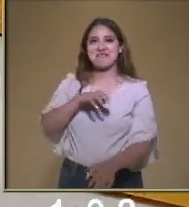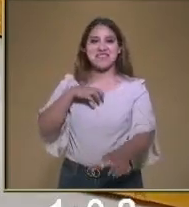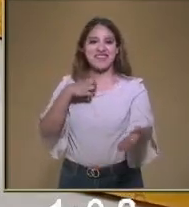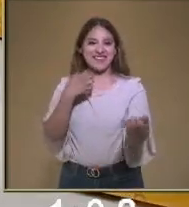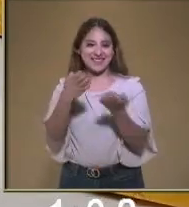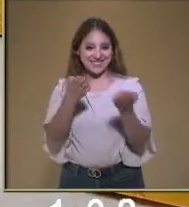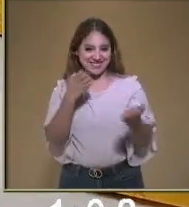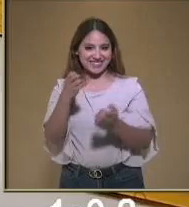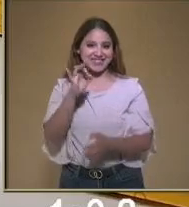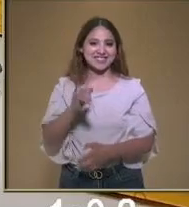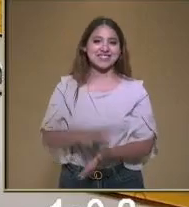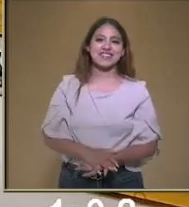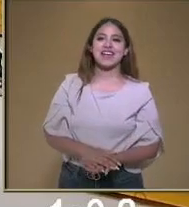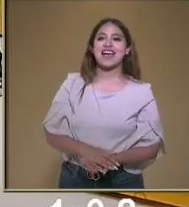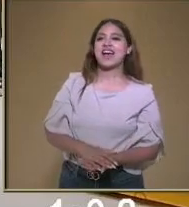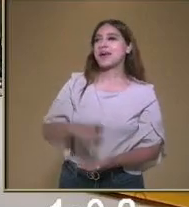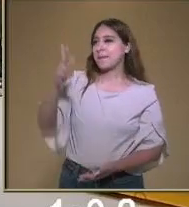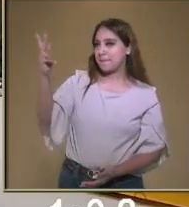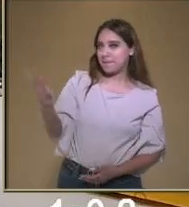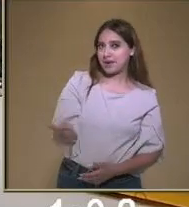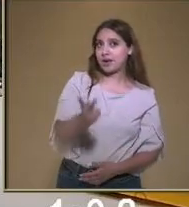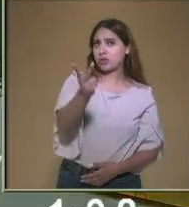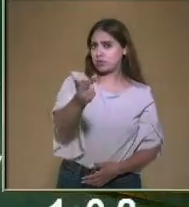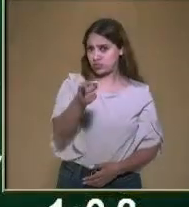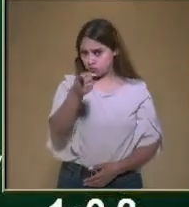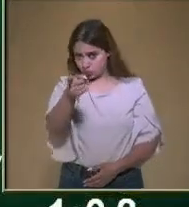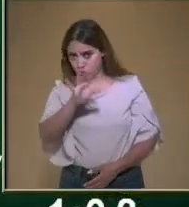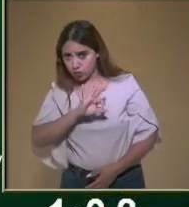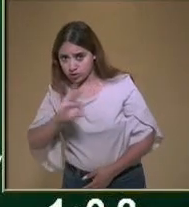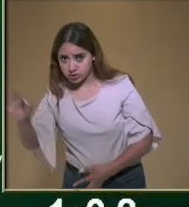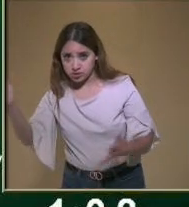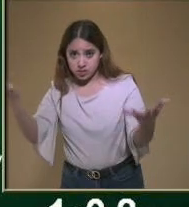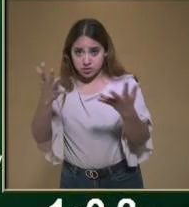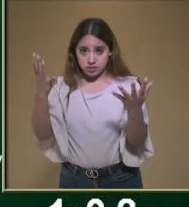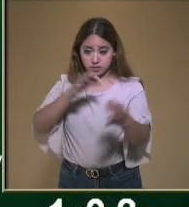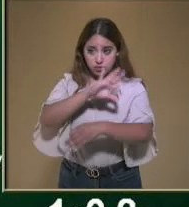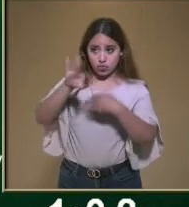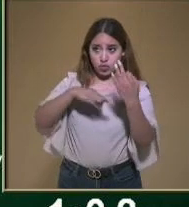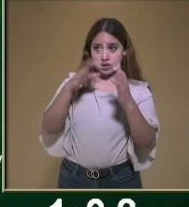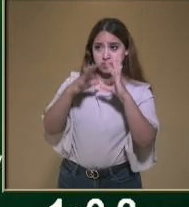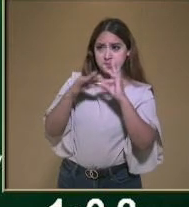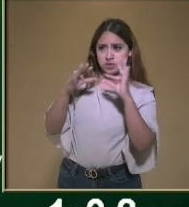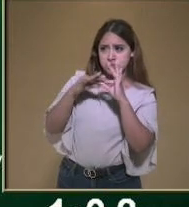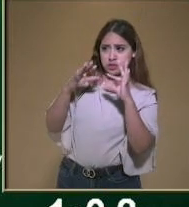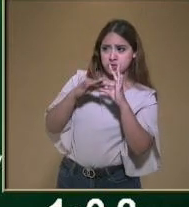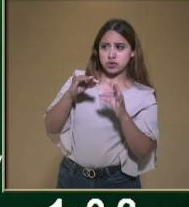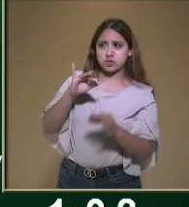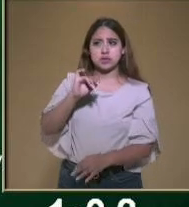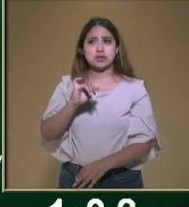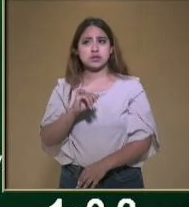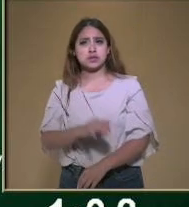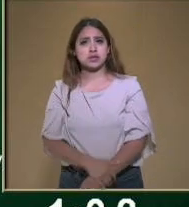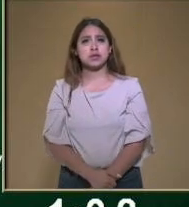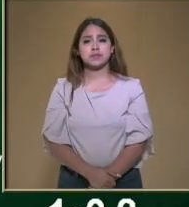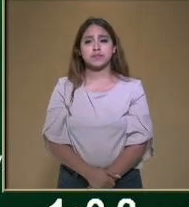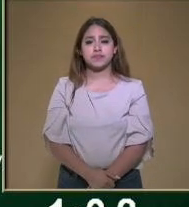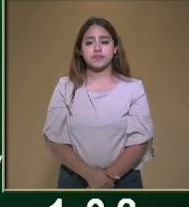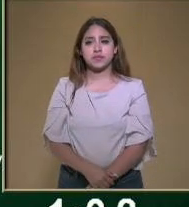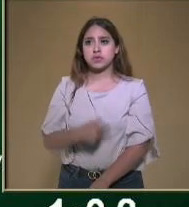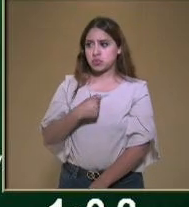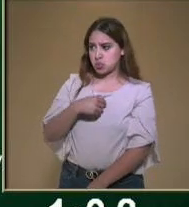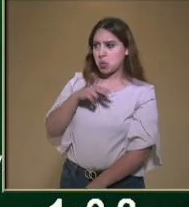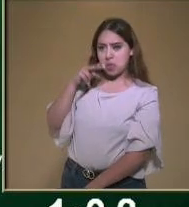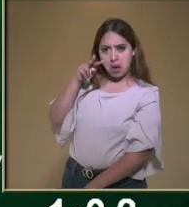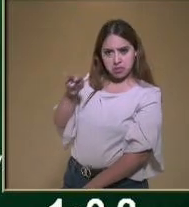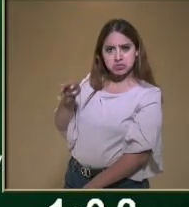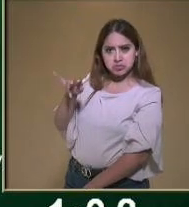Las preguntas de reflexión preguntas, dentro profe. De la actividad, ¿verdad? ¿Lograste realizar todas las indicaciones que te hacía tu guía? En este caso, ¿cómo me observaste, Raúl? ¿Lo logré? Sí, sí,